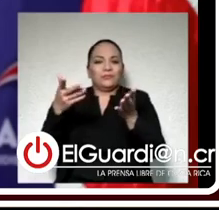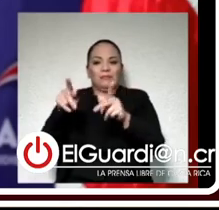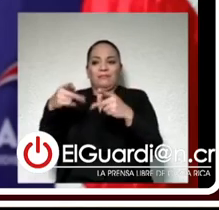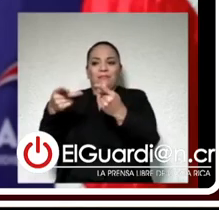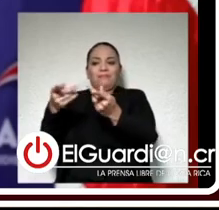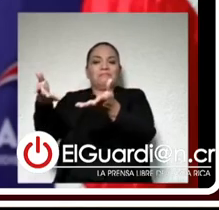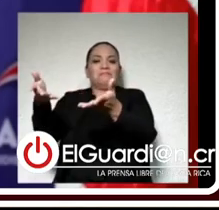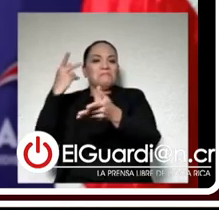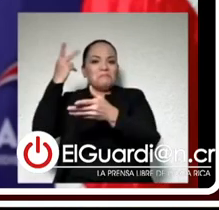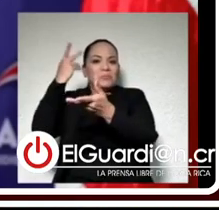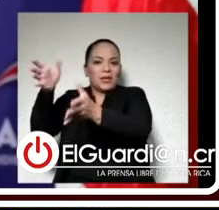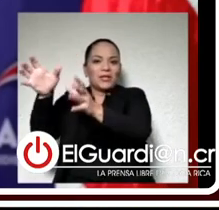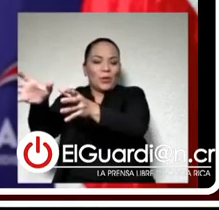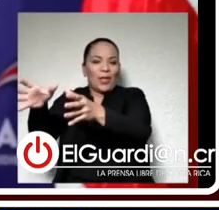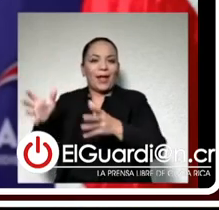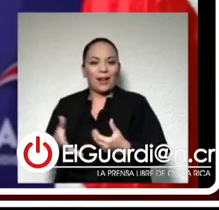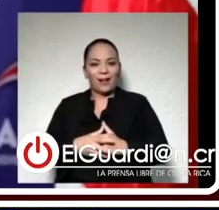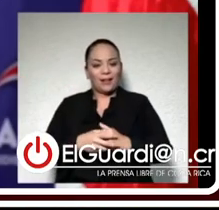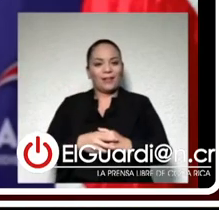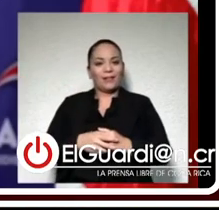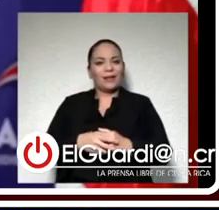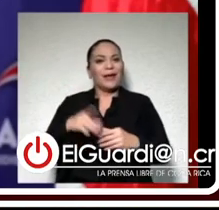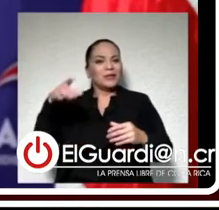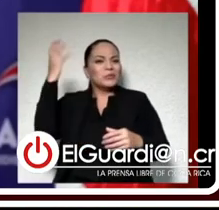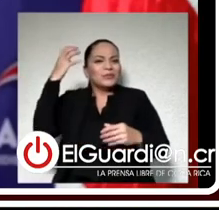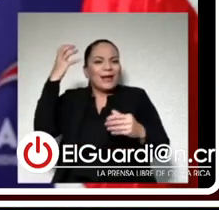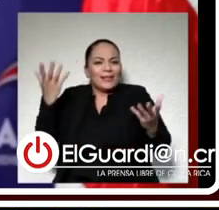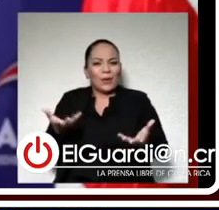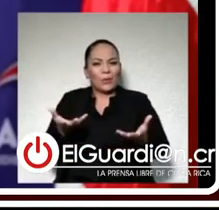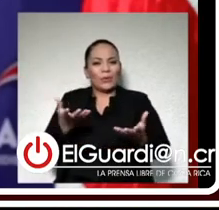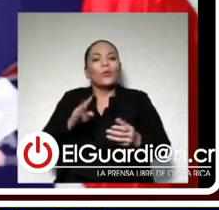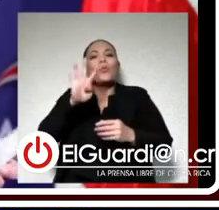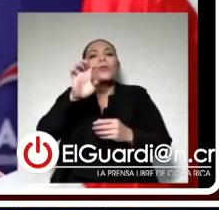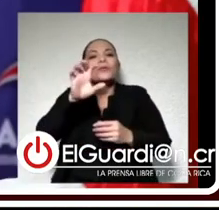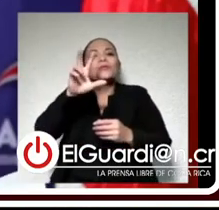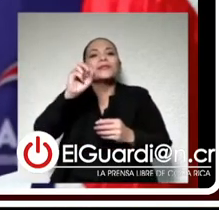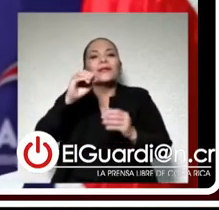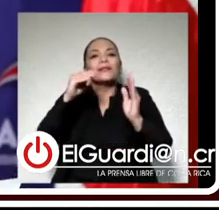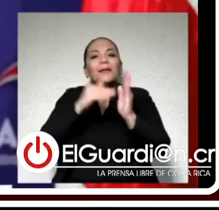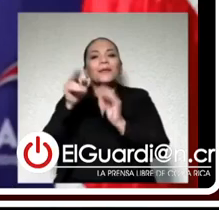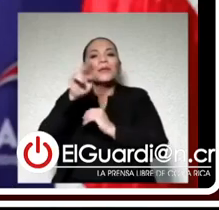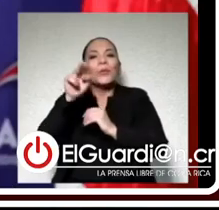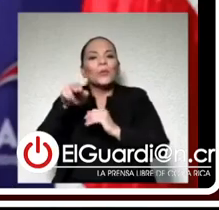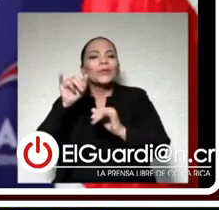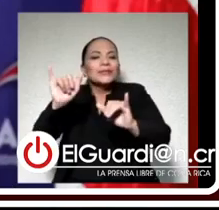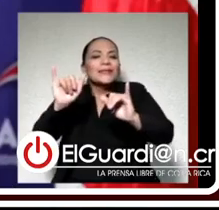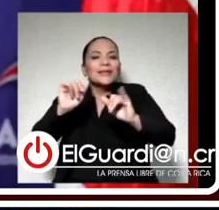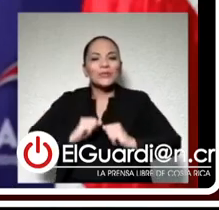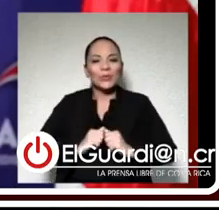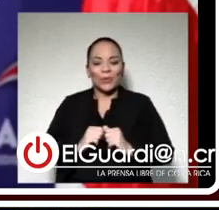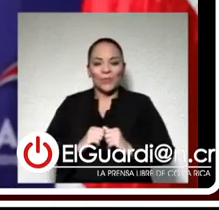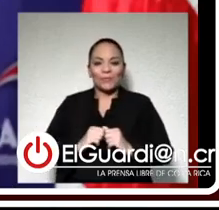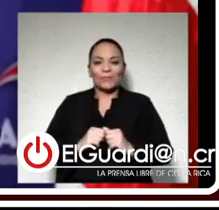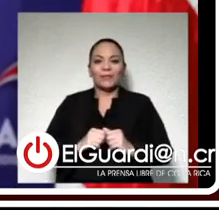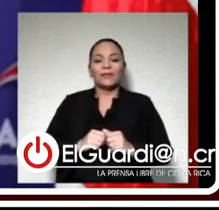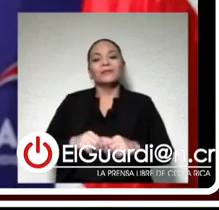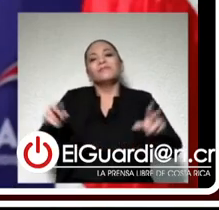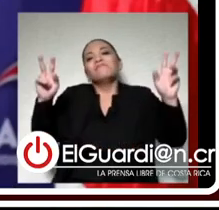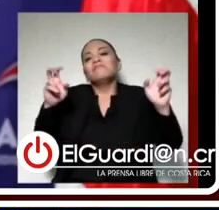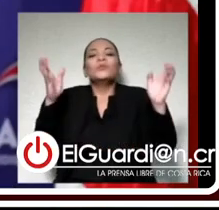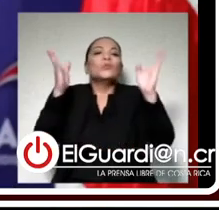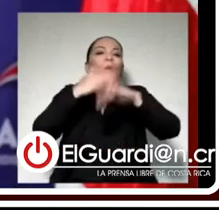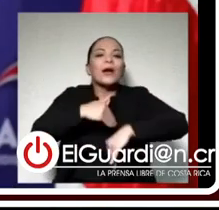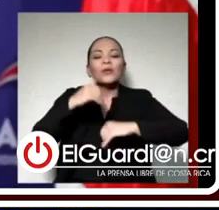Esos son los escándalos. Entonces estamos hablando de 430,000 pesos, de que no hay una estructura